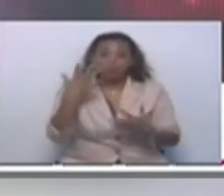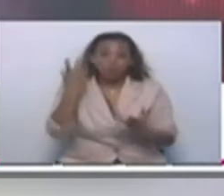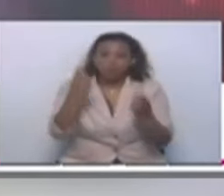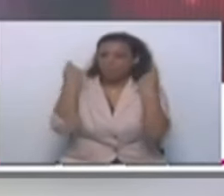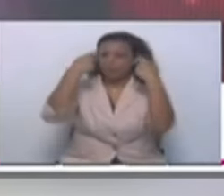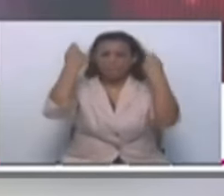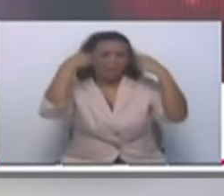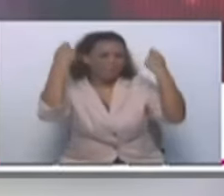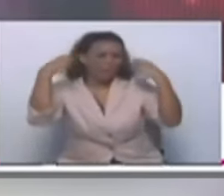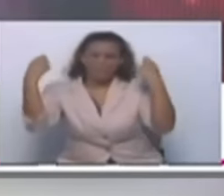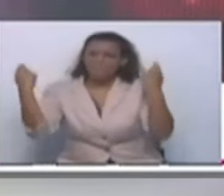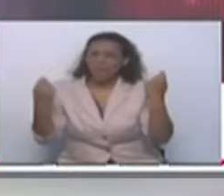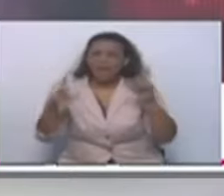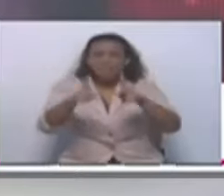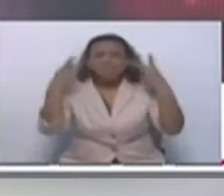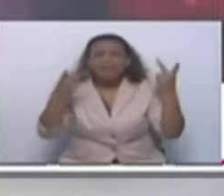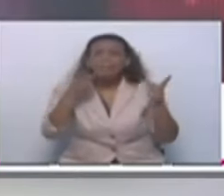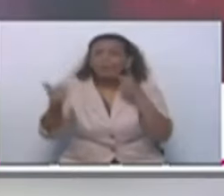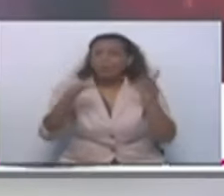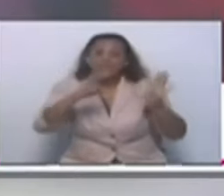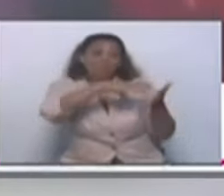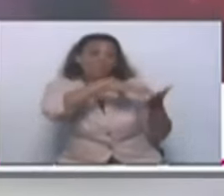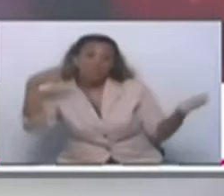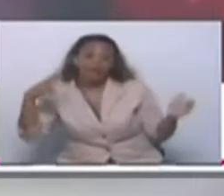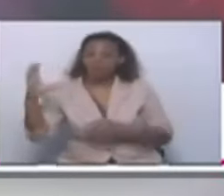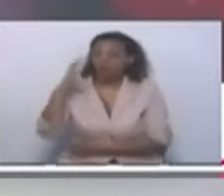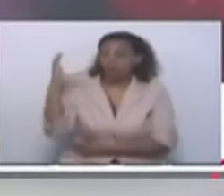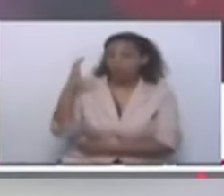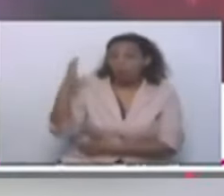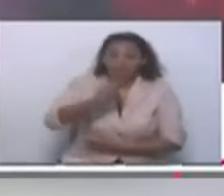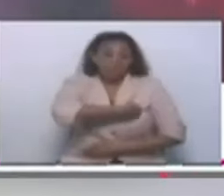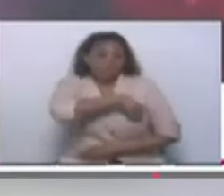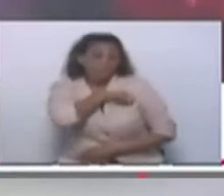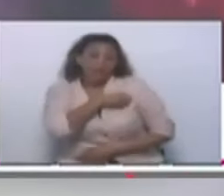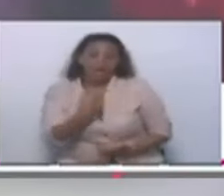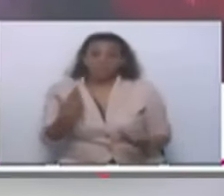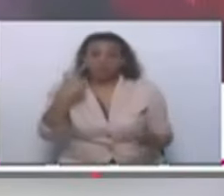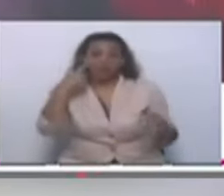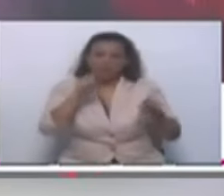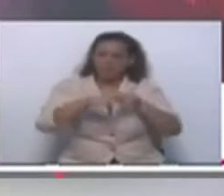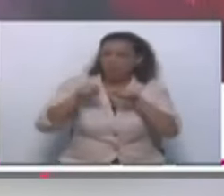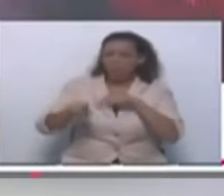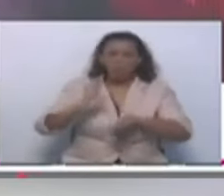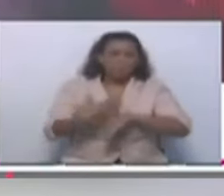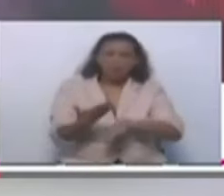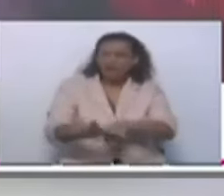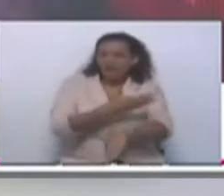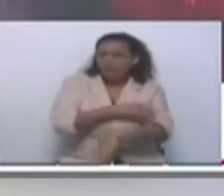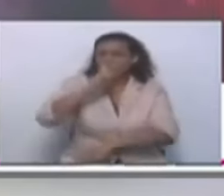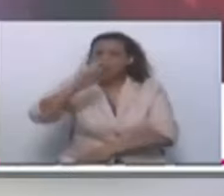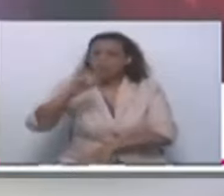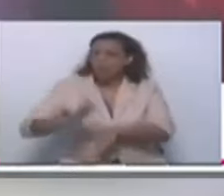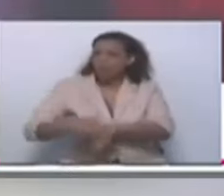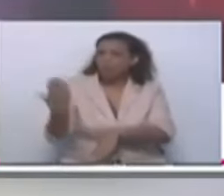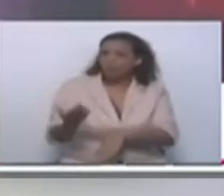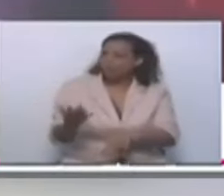programas de periodistas, de Miami, de Colombia, de España, y especulan por qué Maduro adelantó las Navidades. No es la